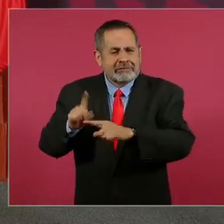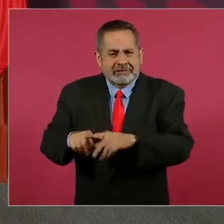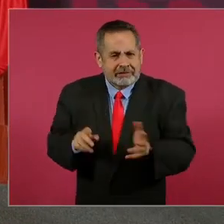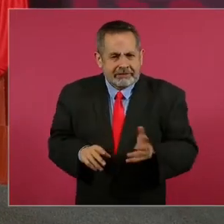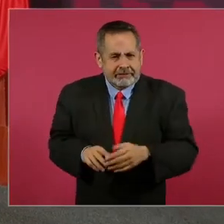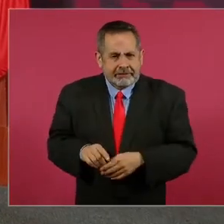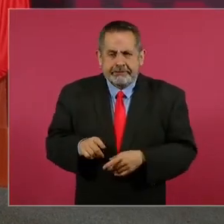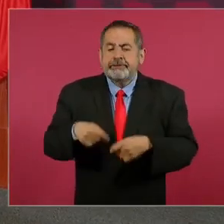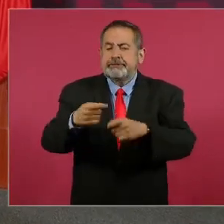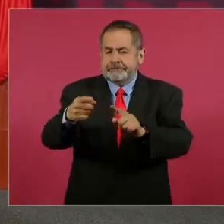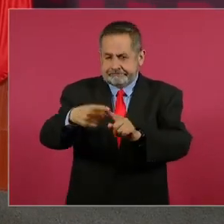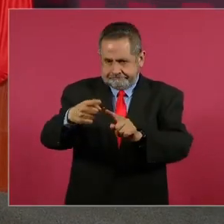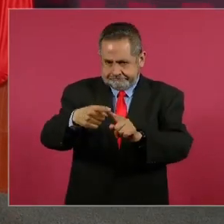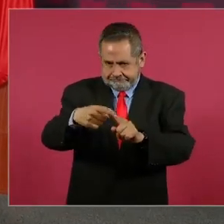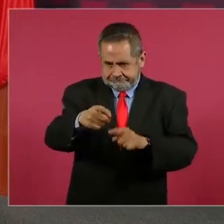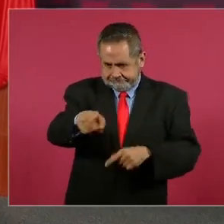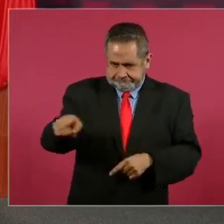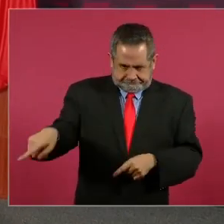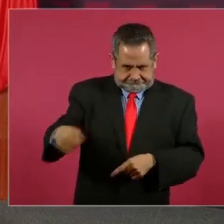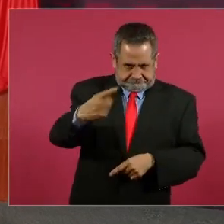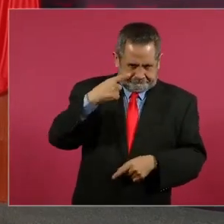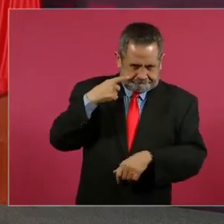Eso se los dejo de tarea.